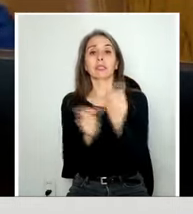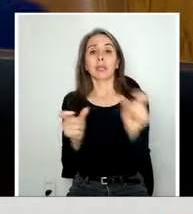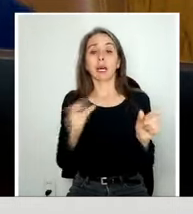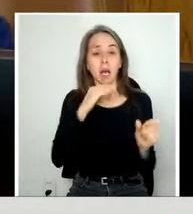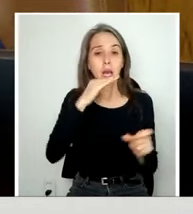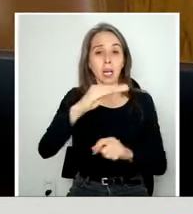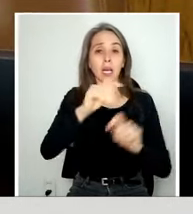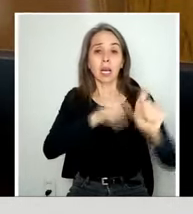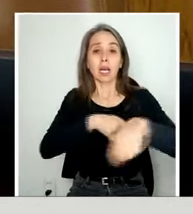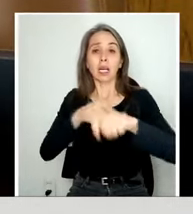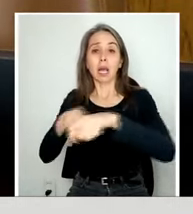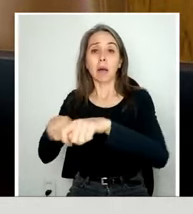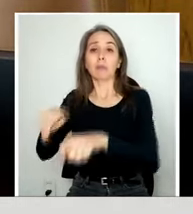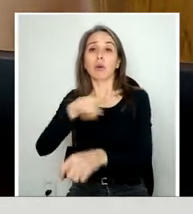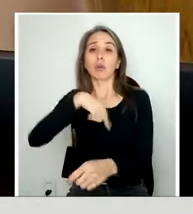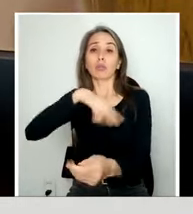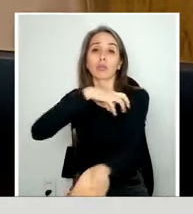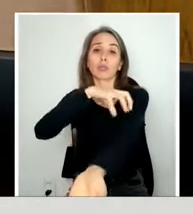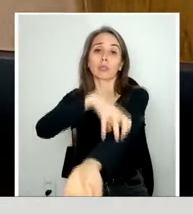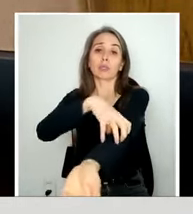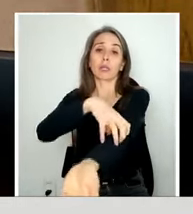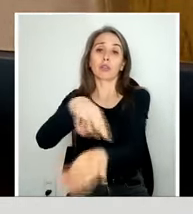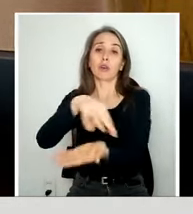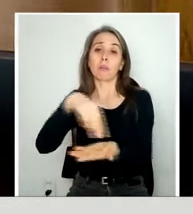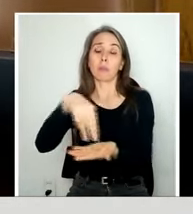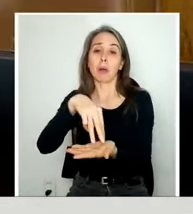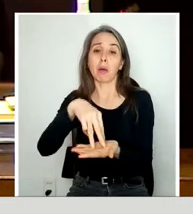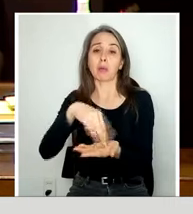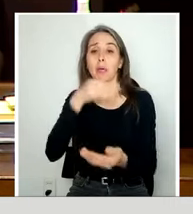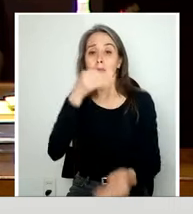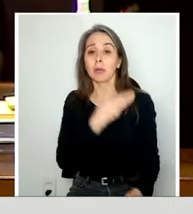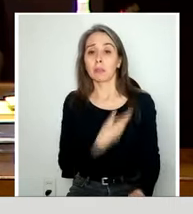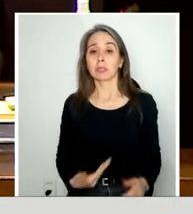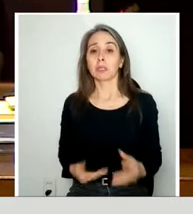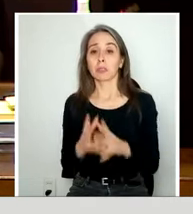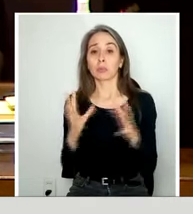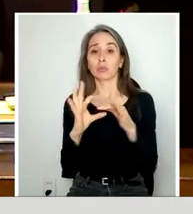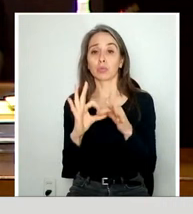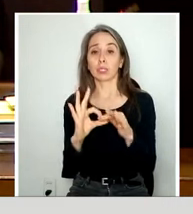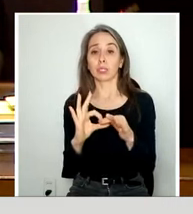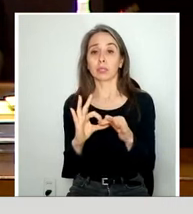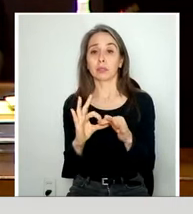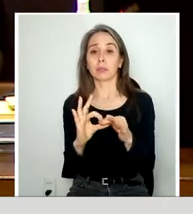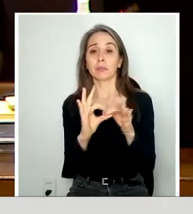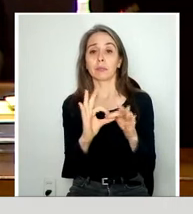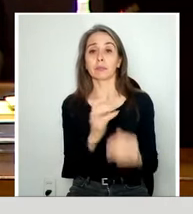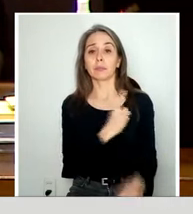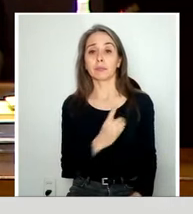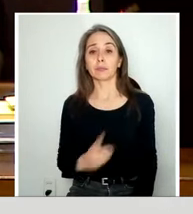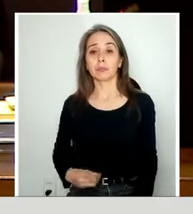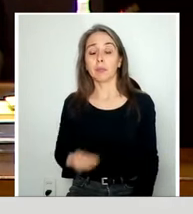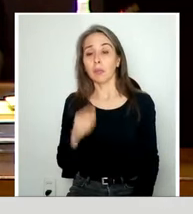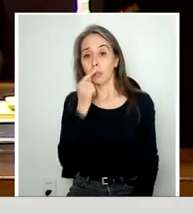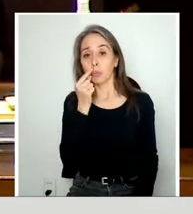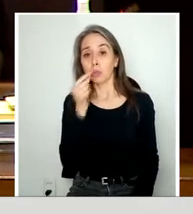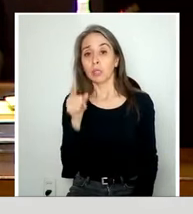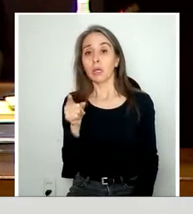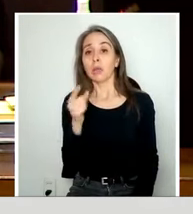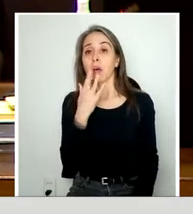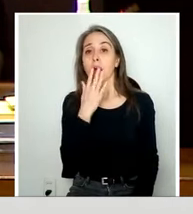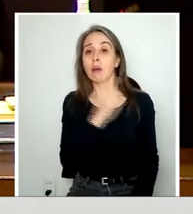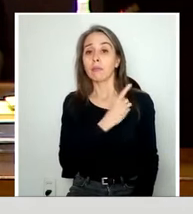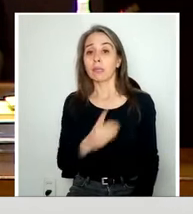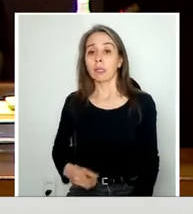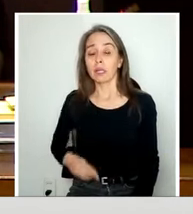en nuestra Región del maule he dicho presidente Muchas gracias gracias diputado tiene la palabra el diputado Mauro